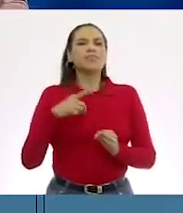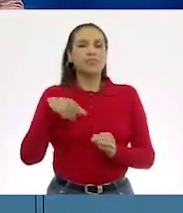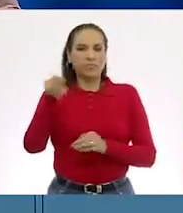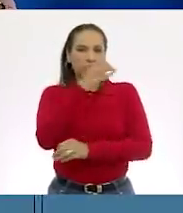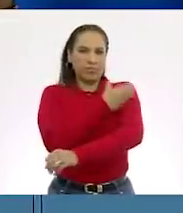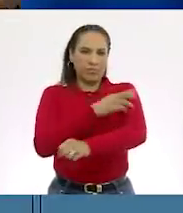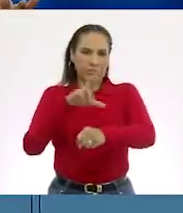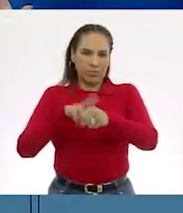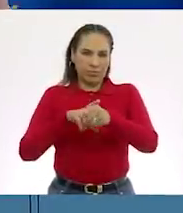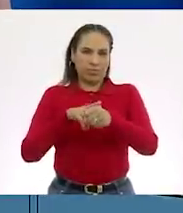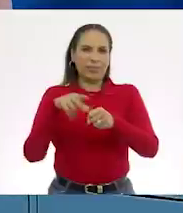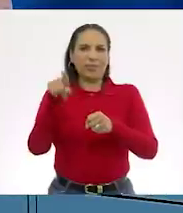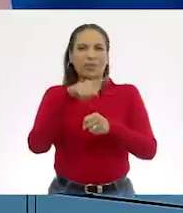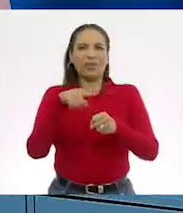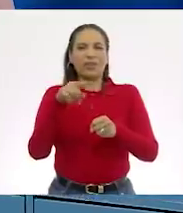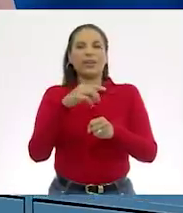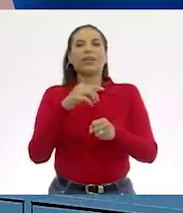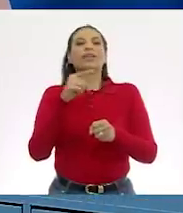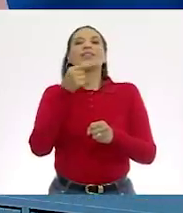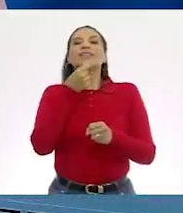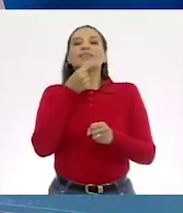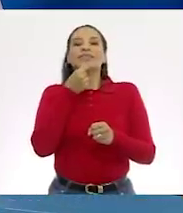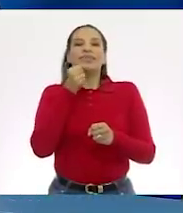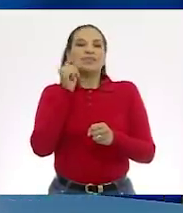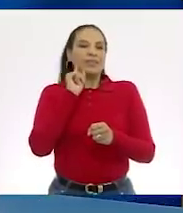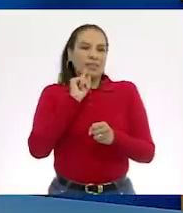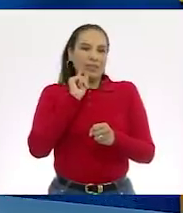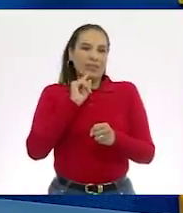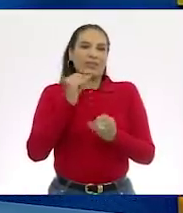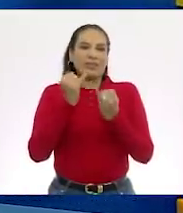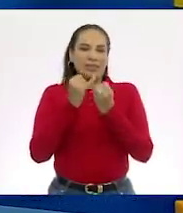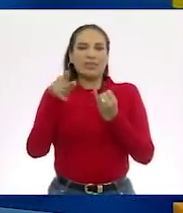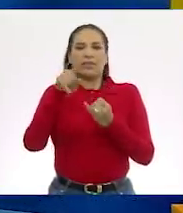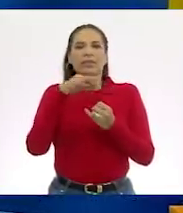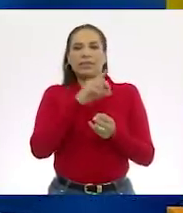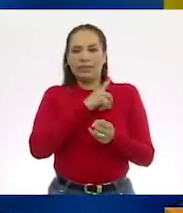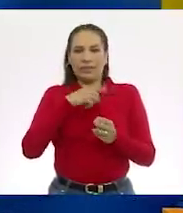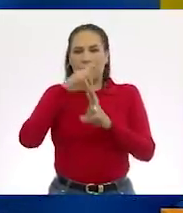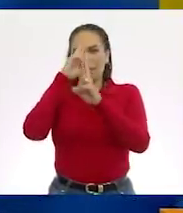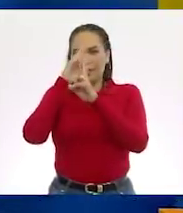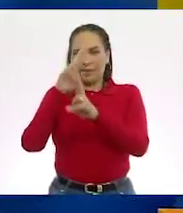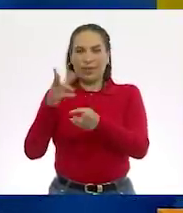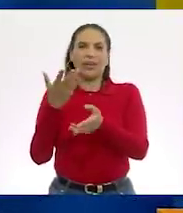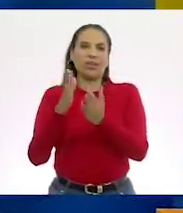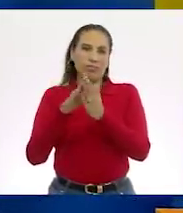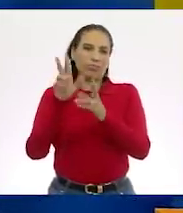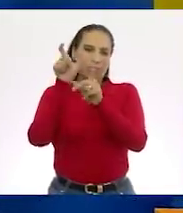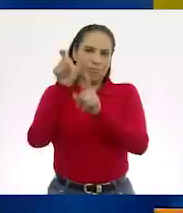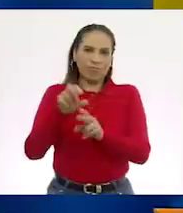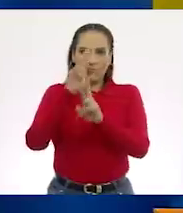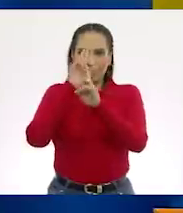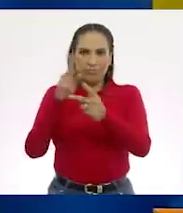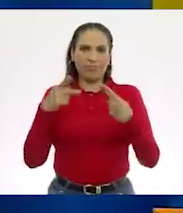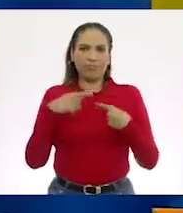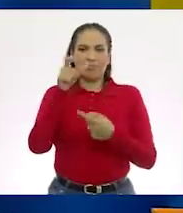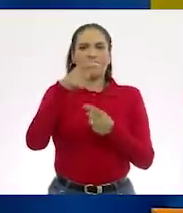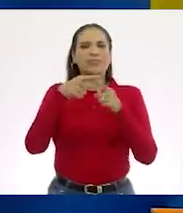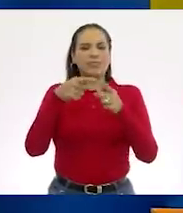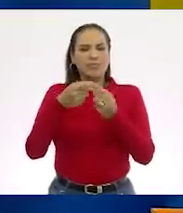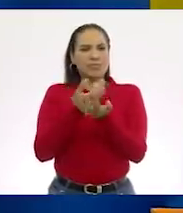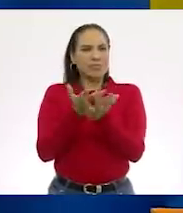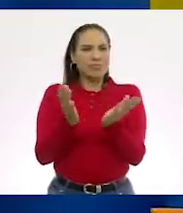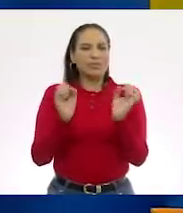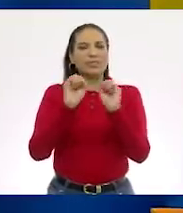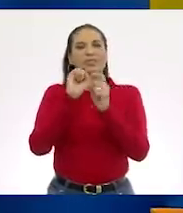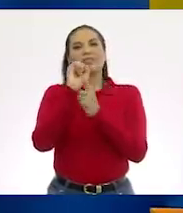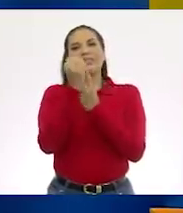sus compañeros y compañeras para respetar su dignidad? Hoy pudimos ver el desarrollo de situaciones en las que se favorece